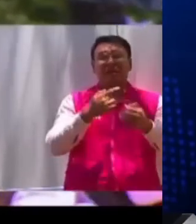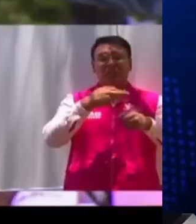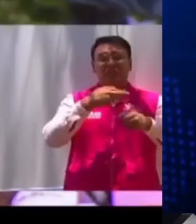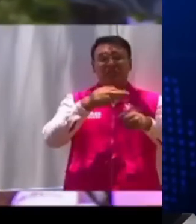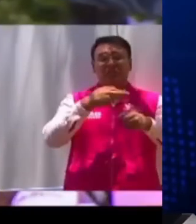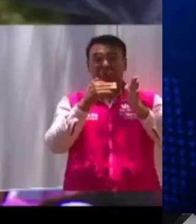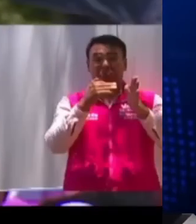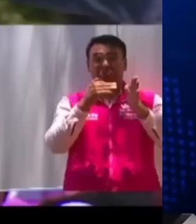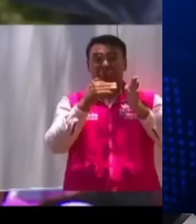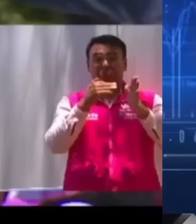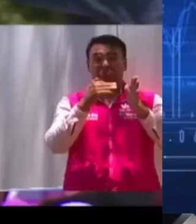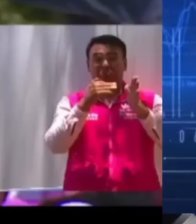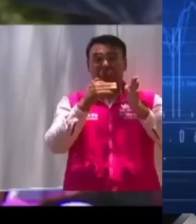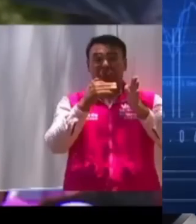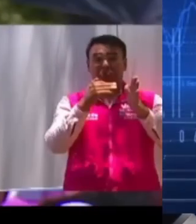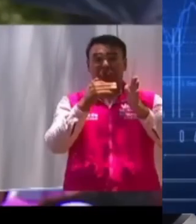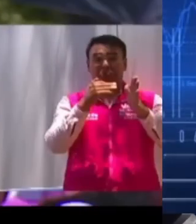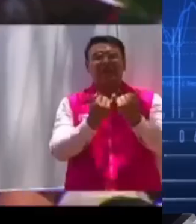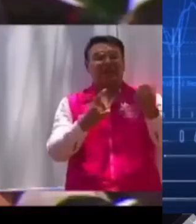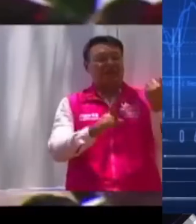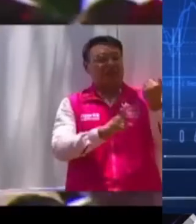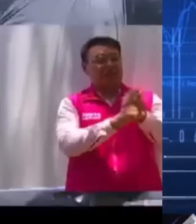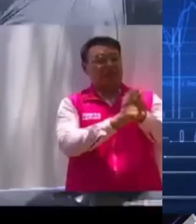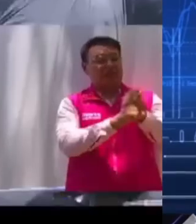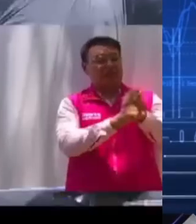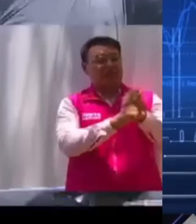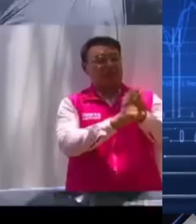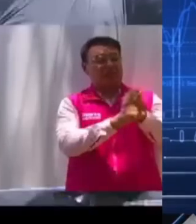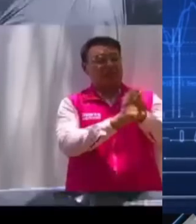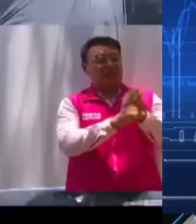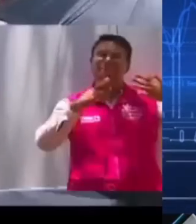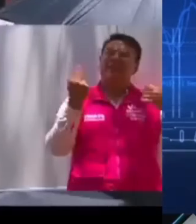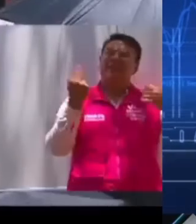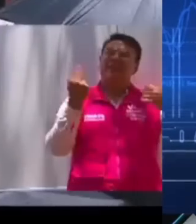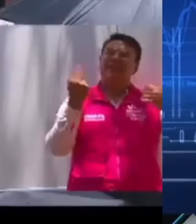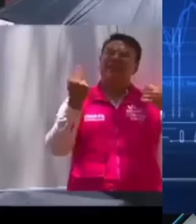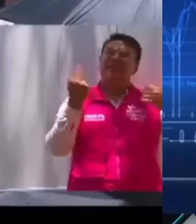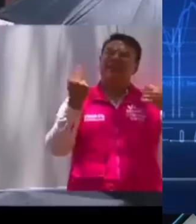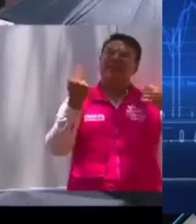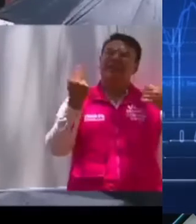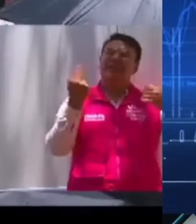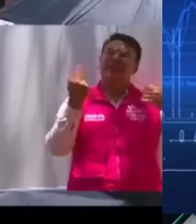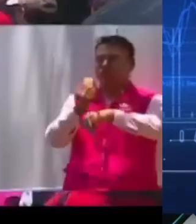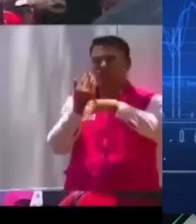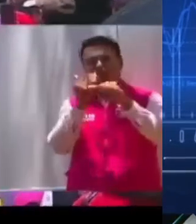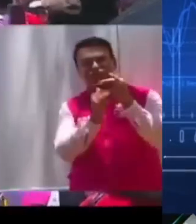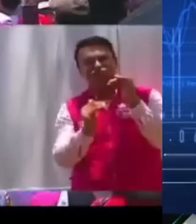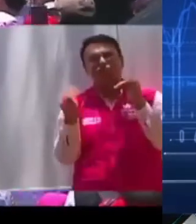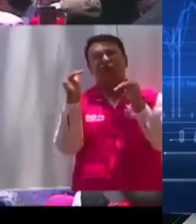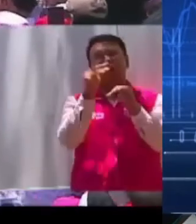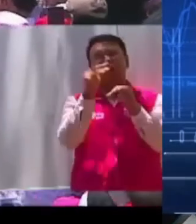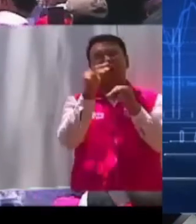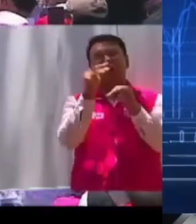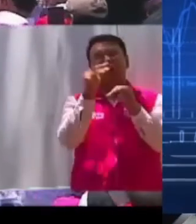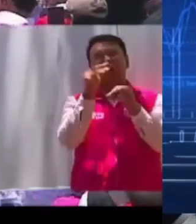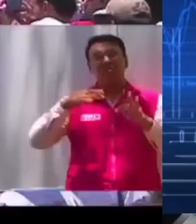también de los grandes problemas pero se requieren grandes soluciones y por eso para mí es tan importante este